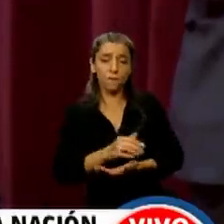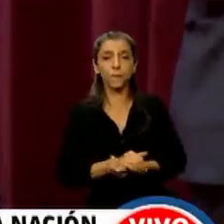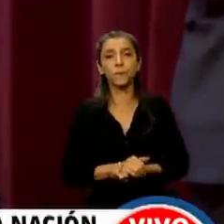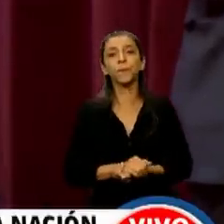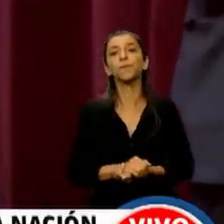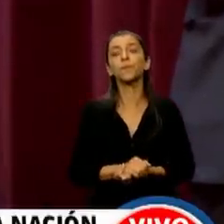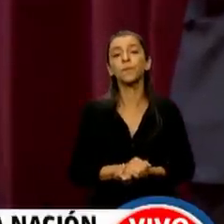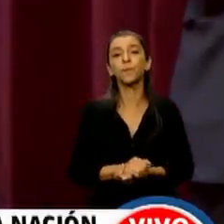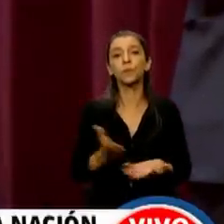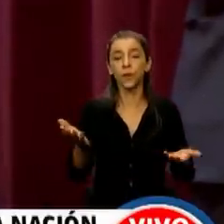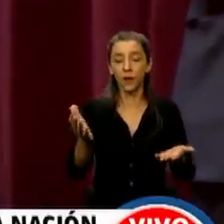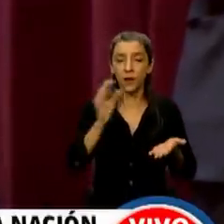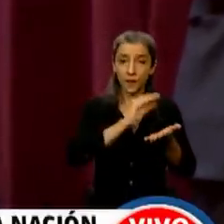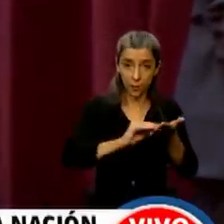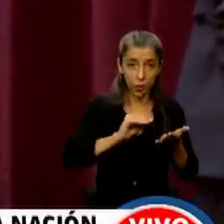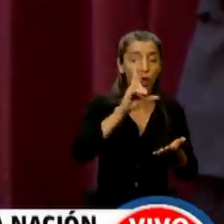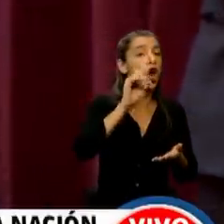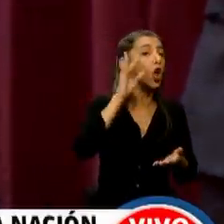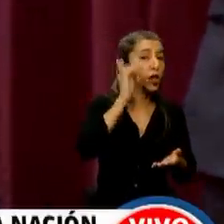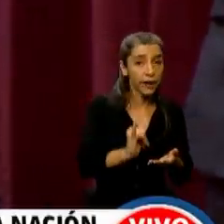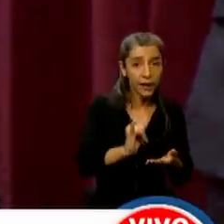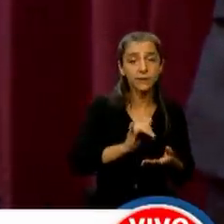y diputado rodríguez